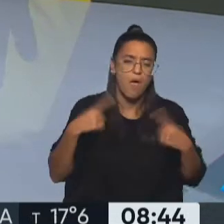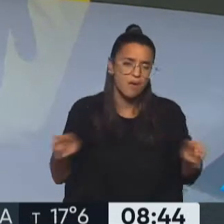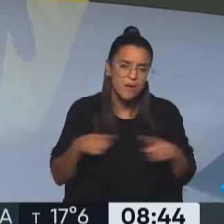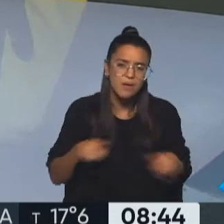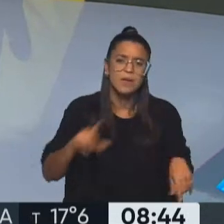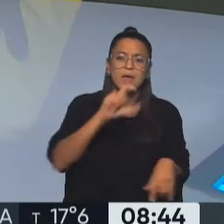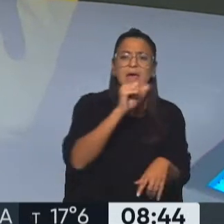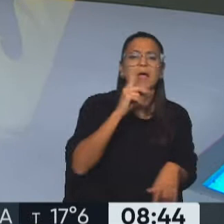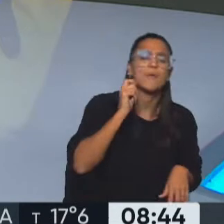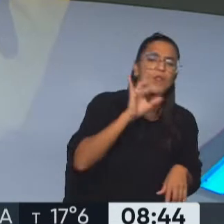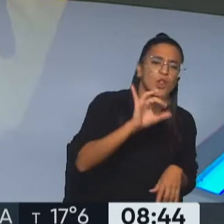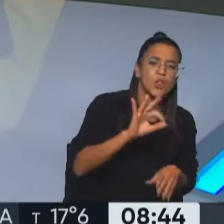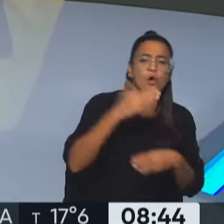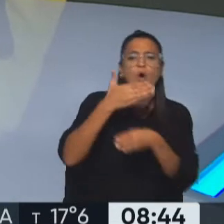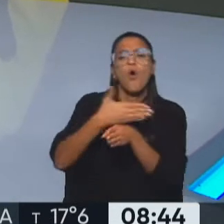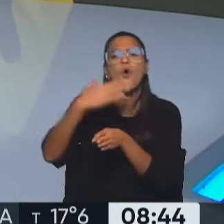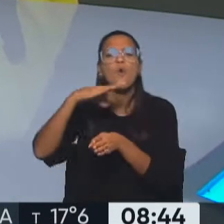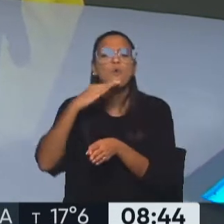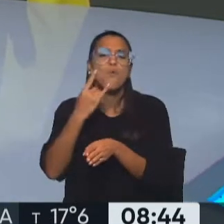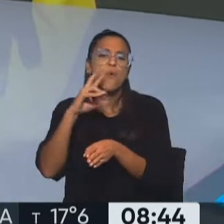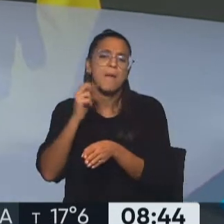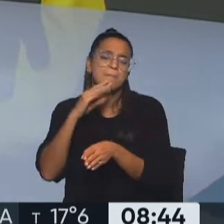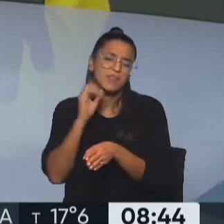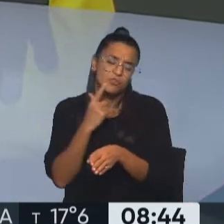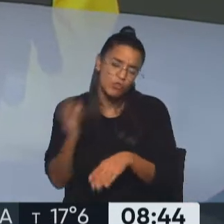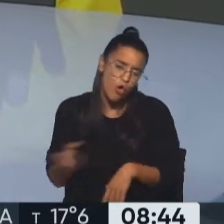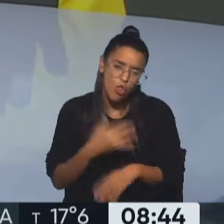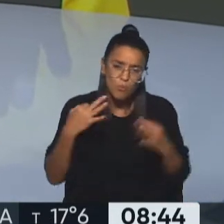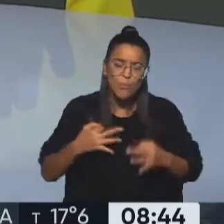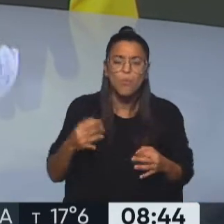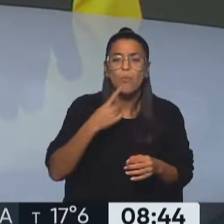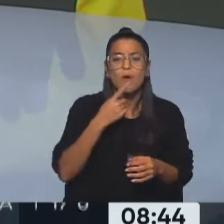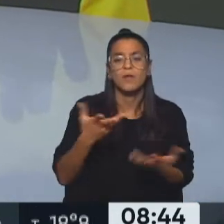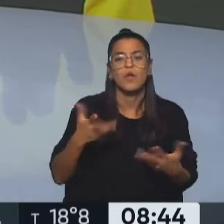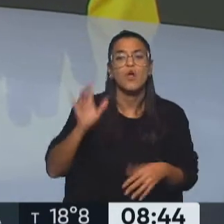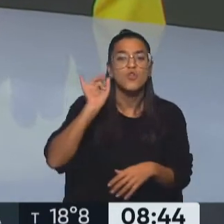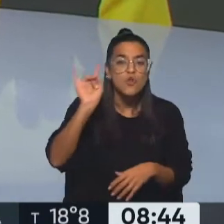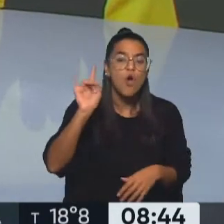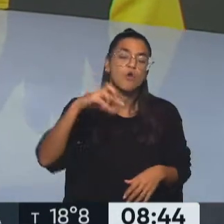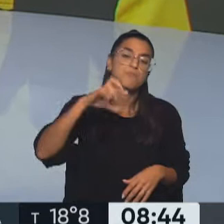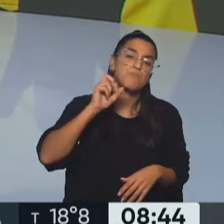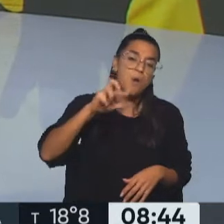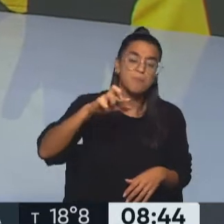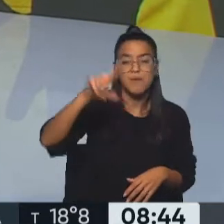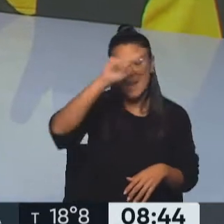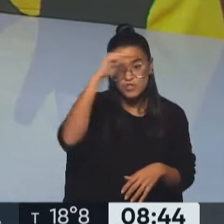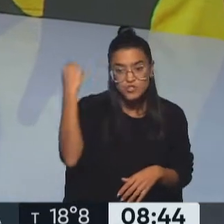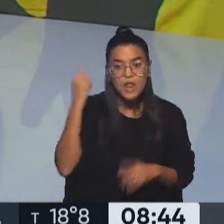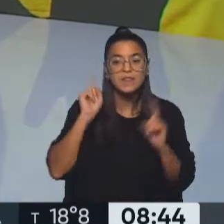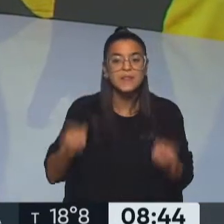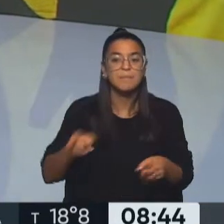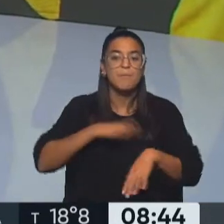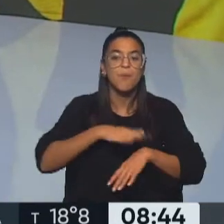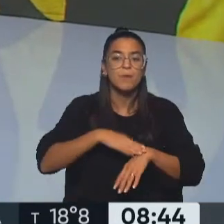como Cabildo y Juramento, por nombrar algunos de los de su primer disco, aunque todos eran buenos. Se ganó un lugar en el rock y en el pop nacional. Además, en tiempos